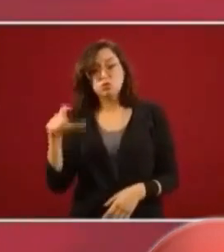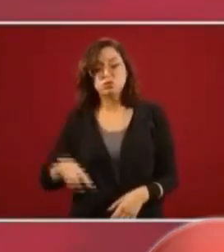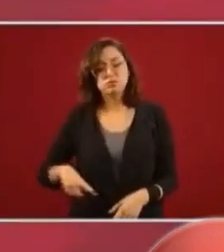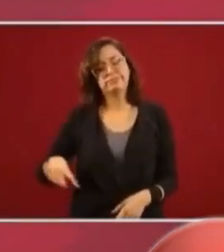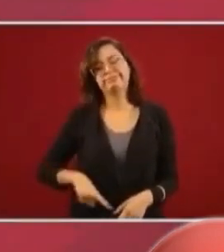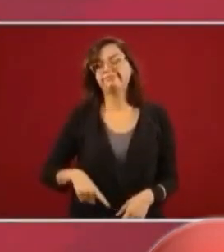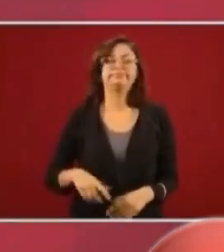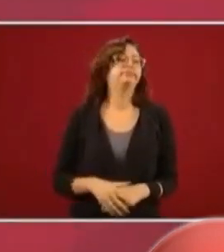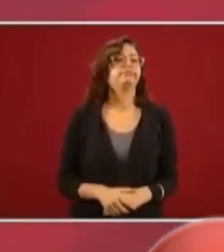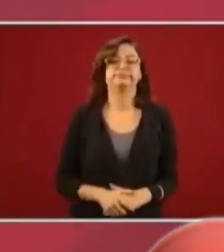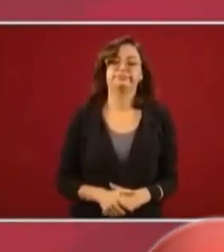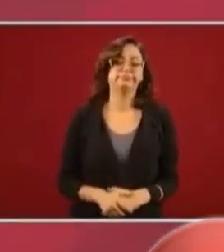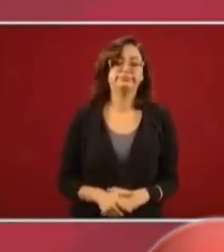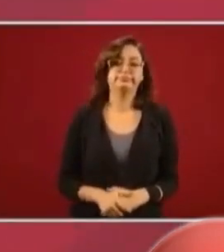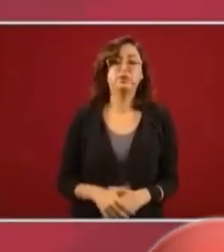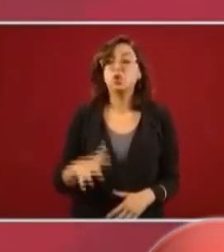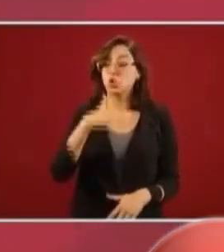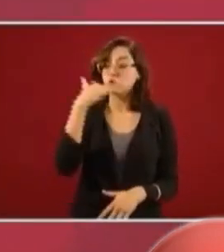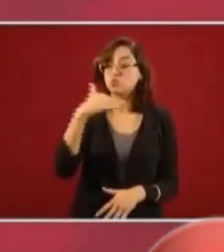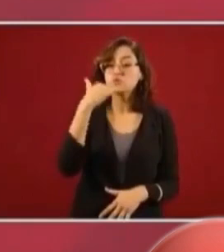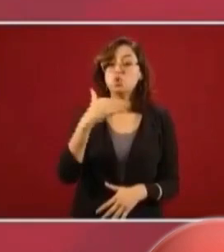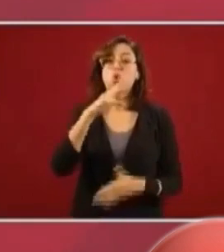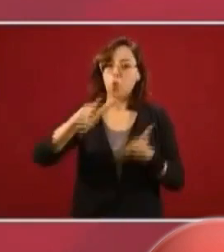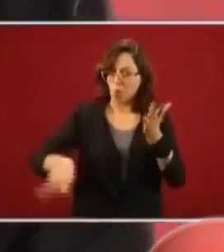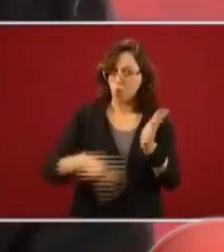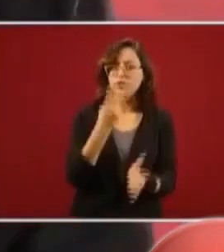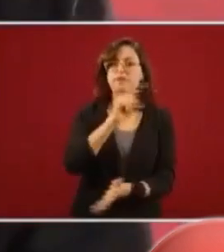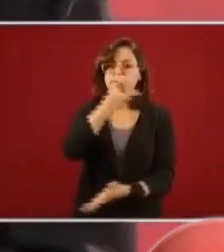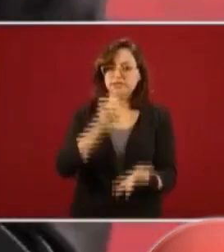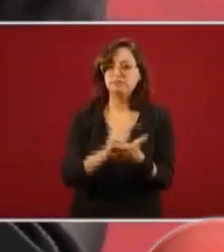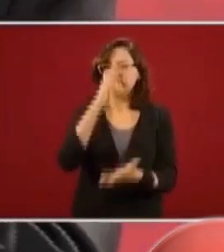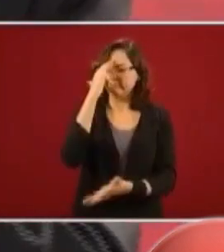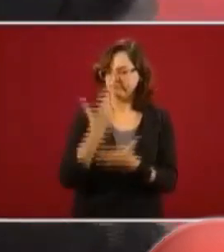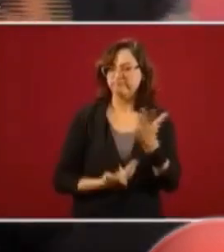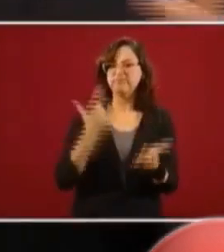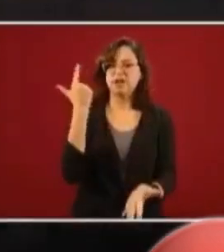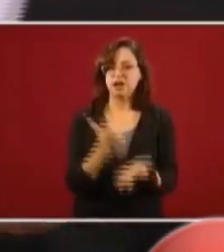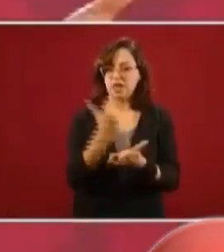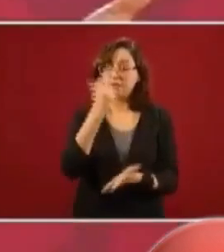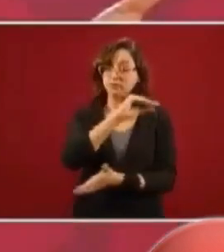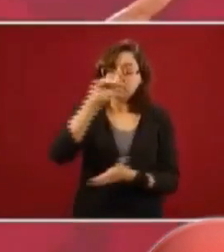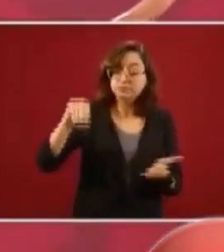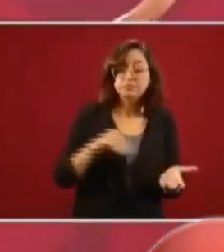se convirtiera en delito grave la corrupción, si ellos,